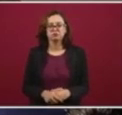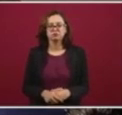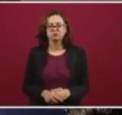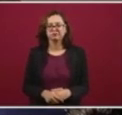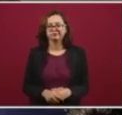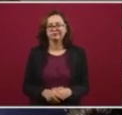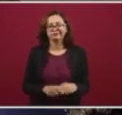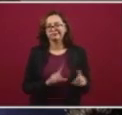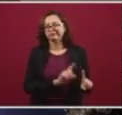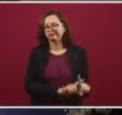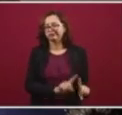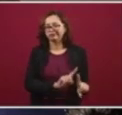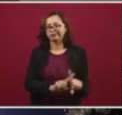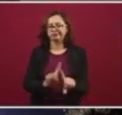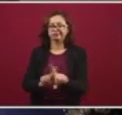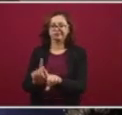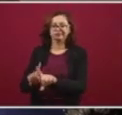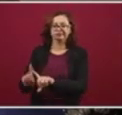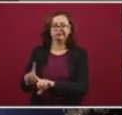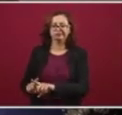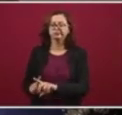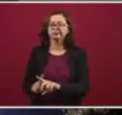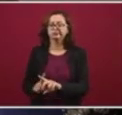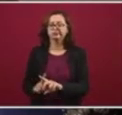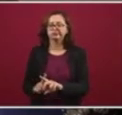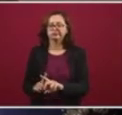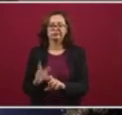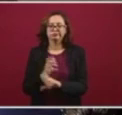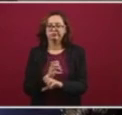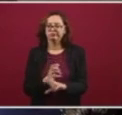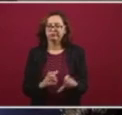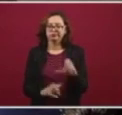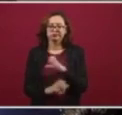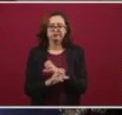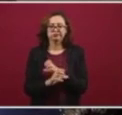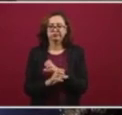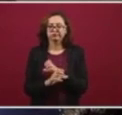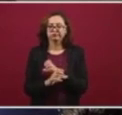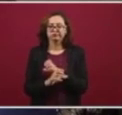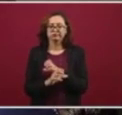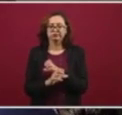en fin, artículos de